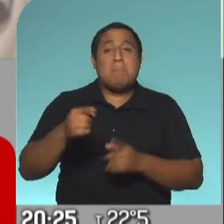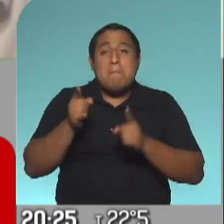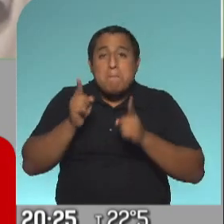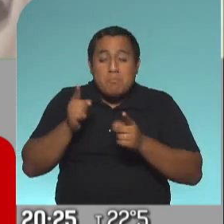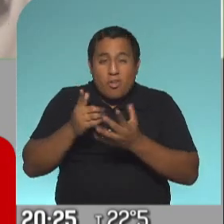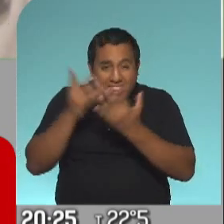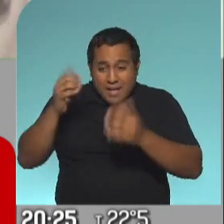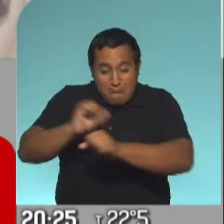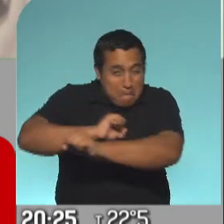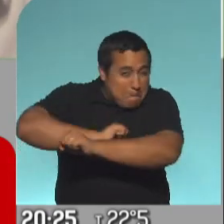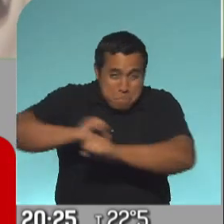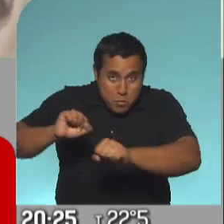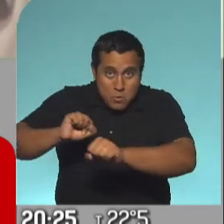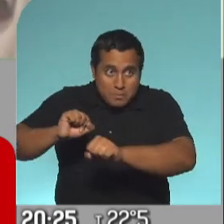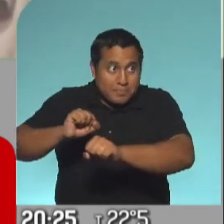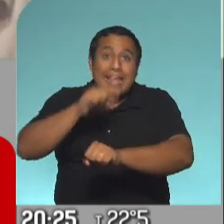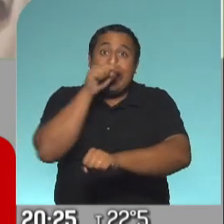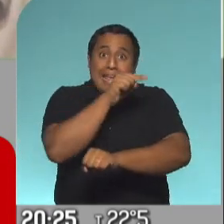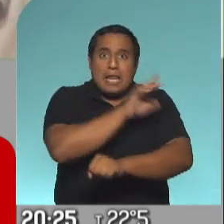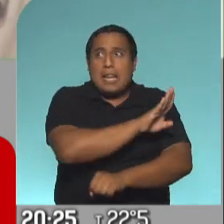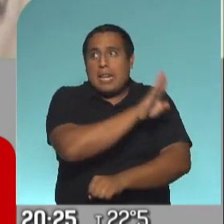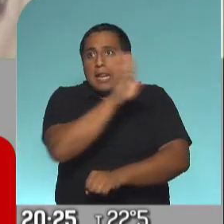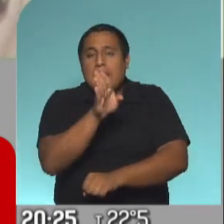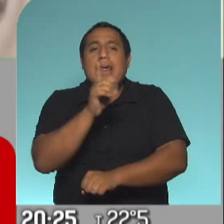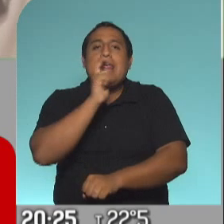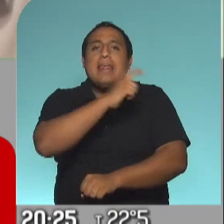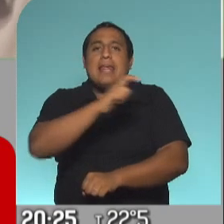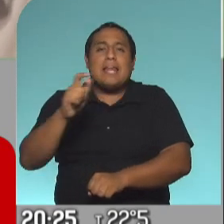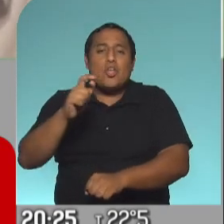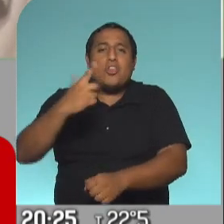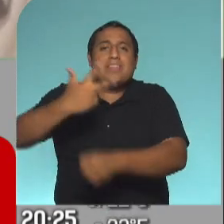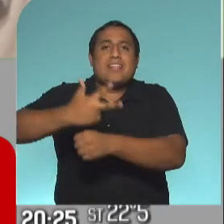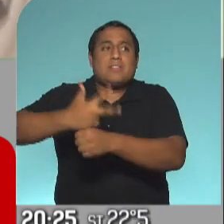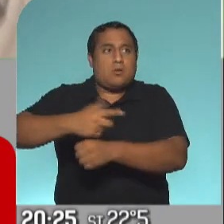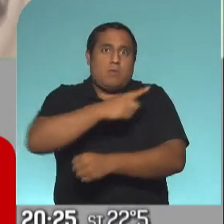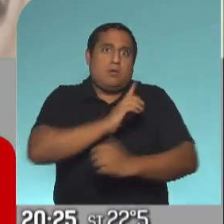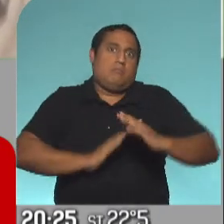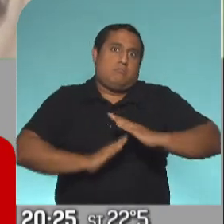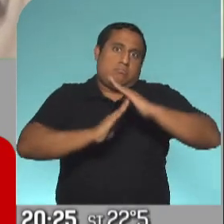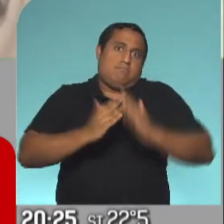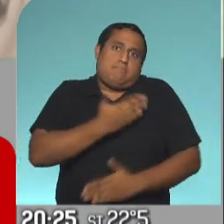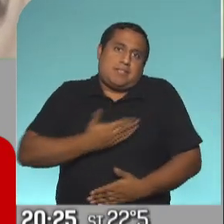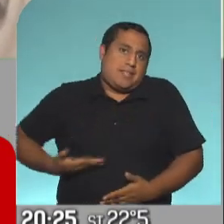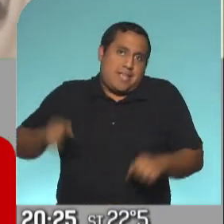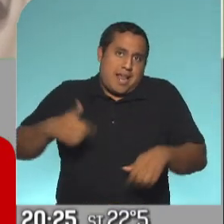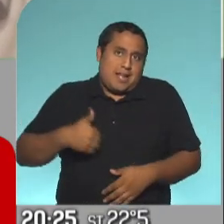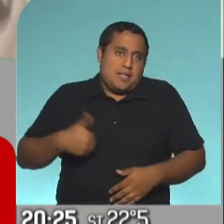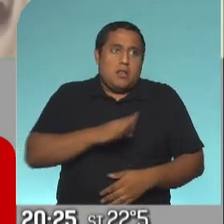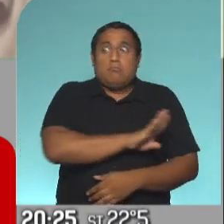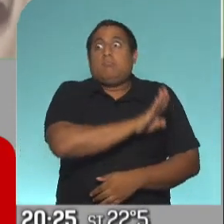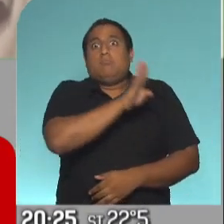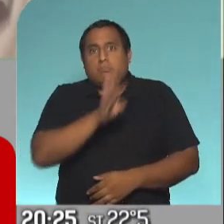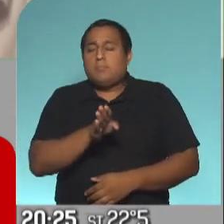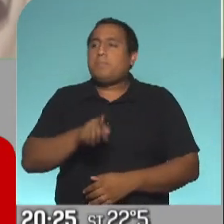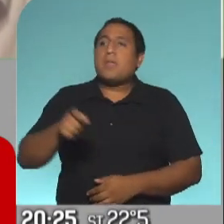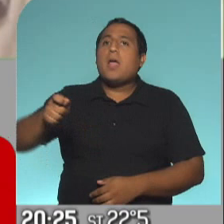de la explosión se acerca a la ciudad de Río Tercero como autoridad máxima del país y lo primero que le transmite a los